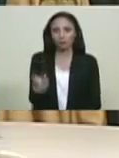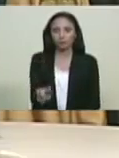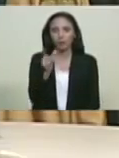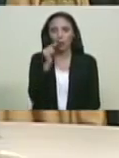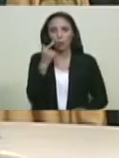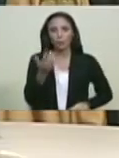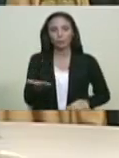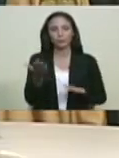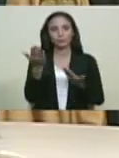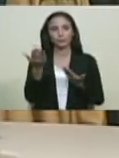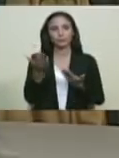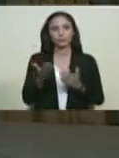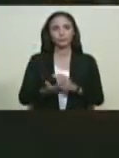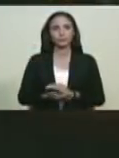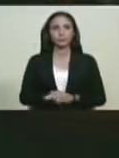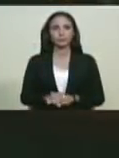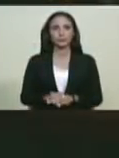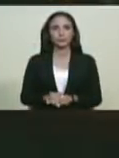ortega